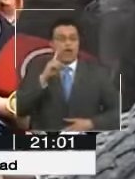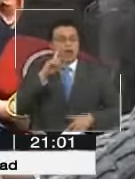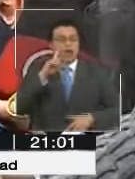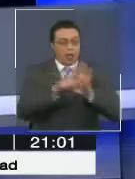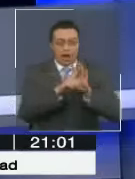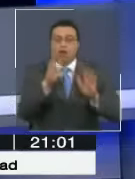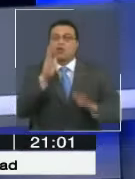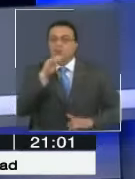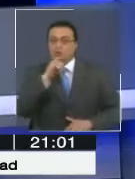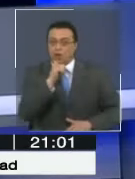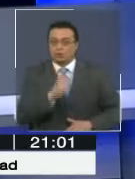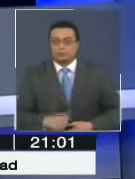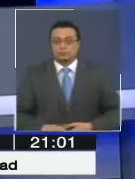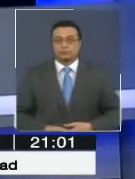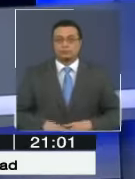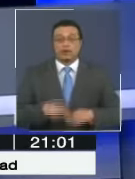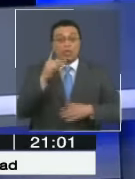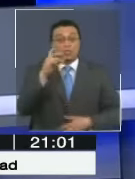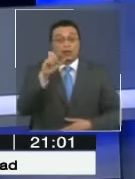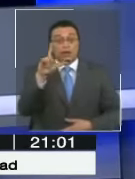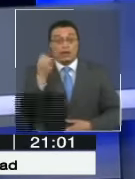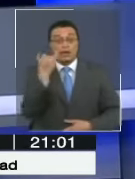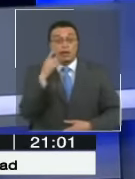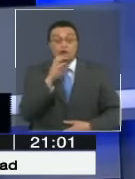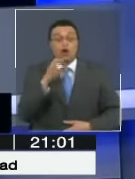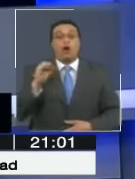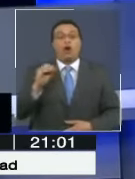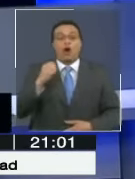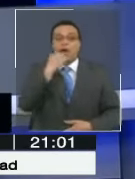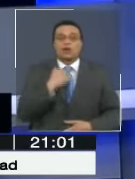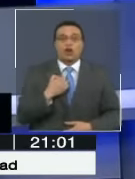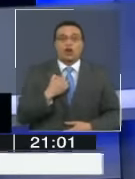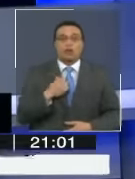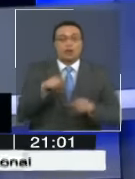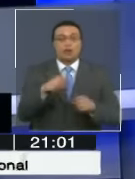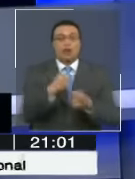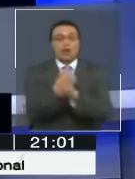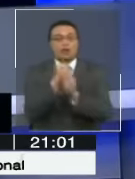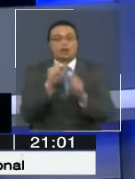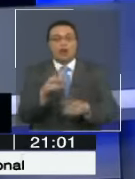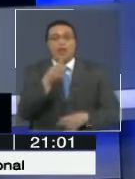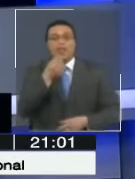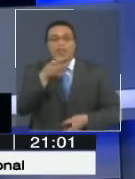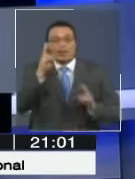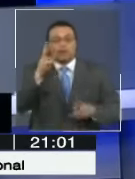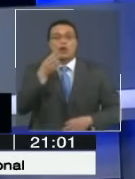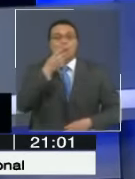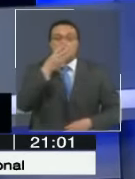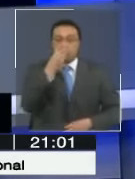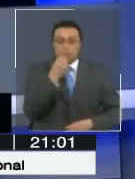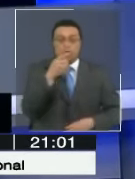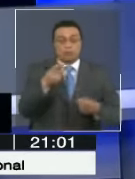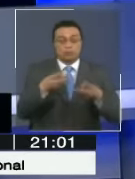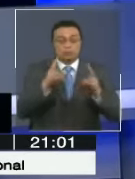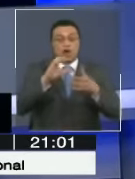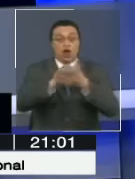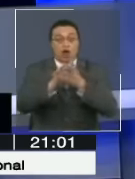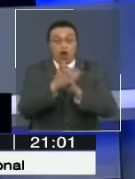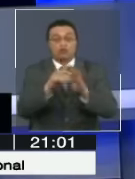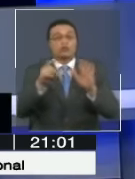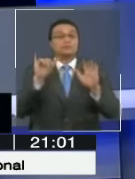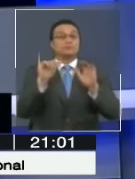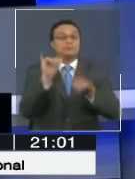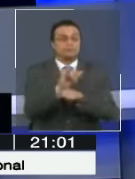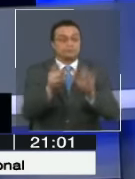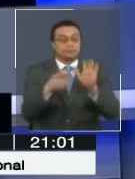ilegalidad alguna. ¿Delito o error? Renunció a su derecho a guardar silencio como imputado de cohecho, delitos